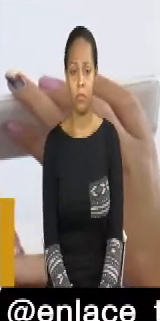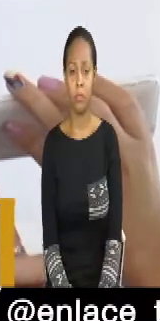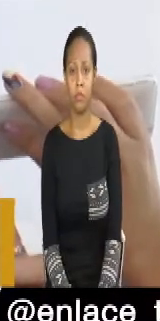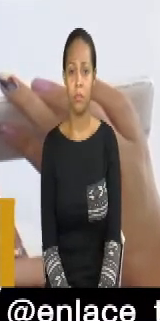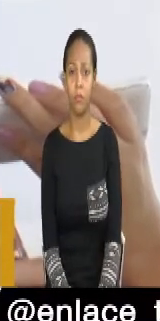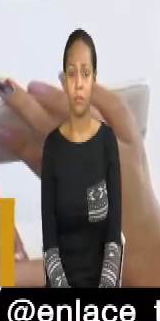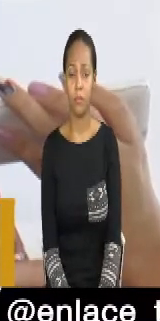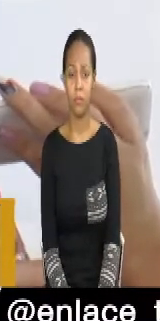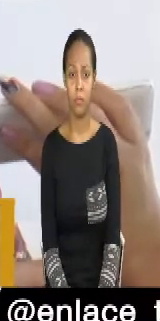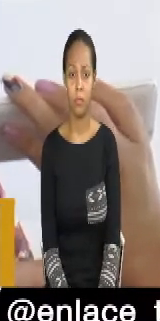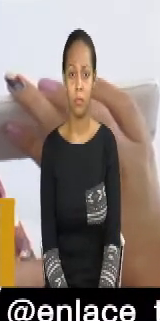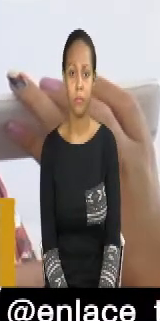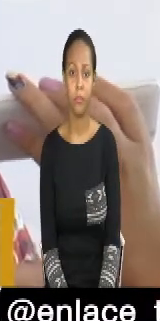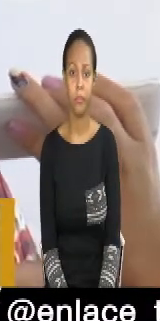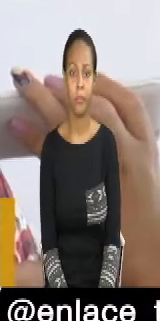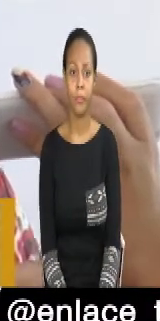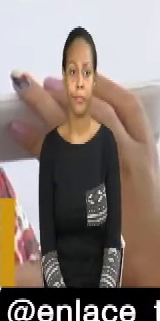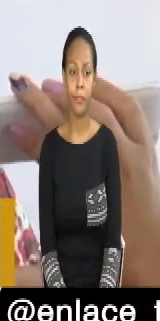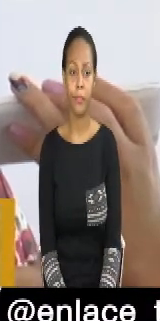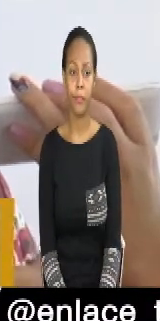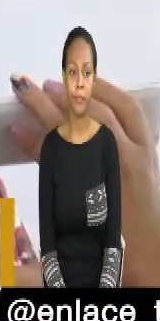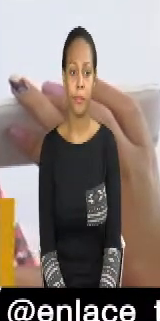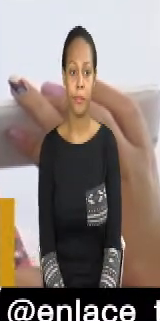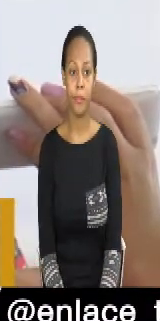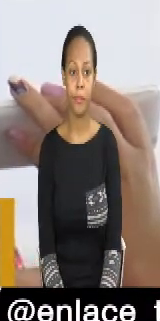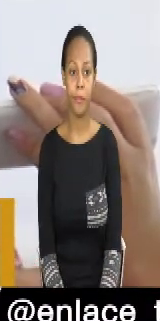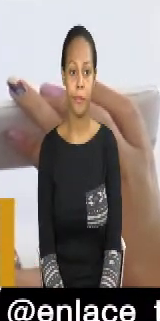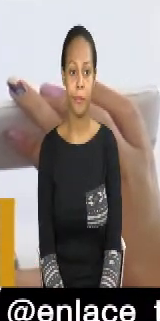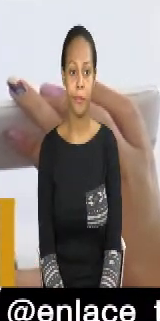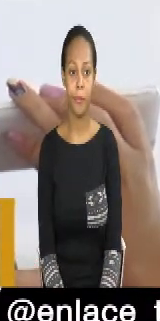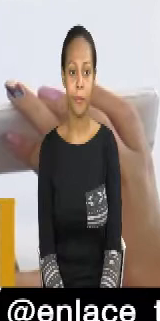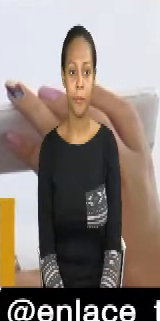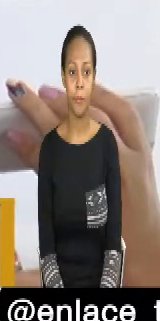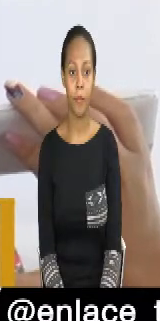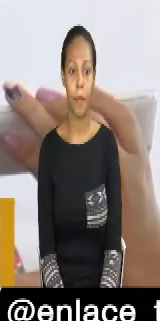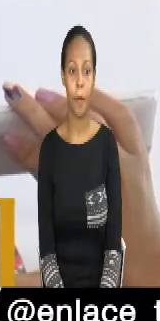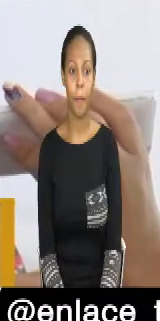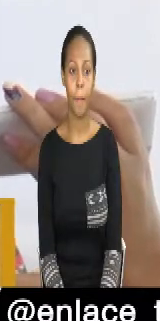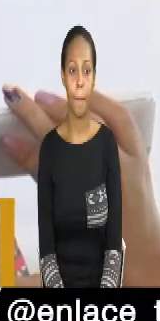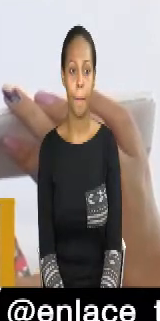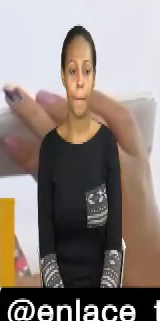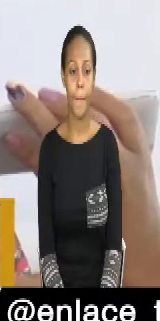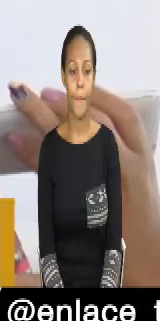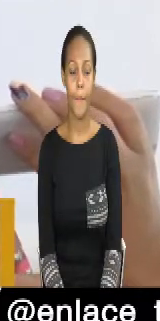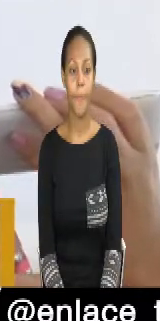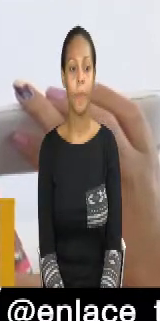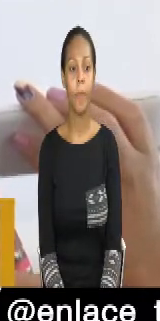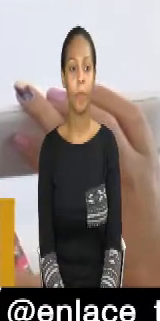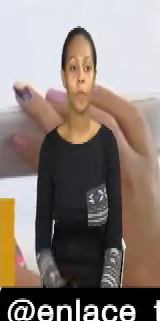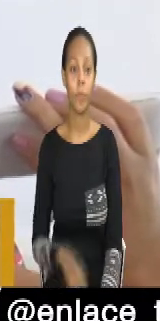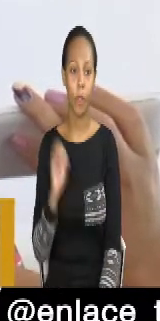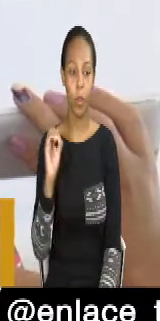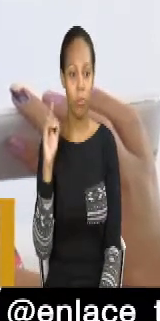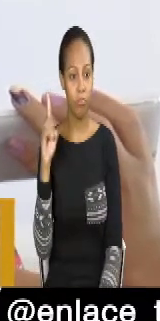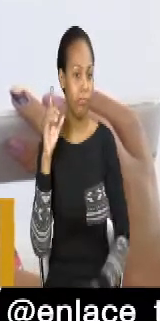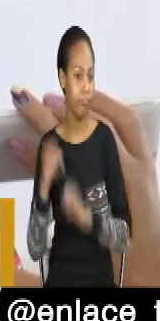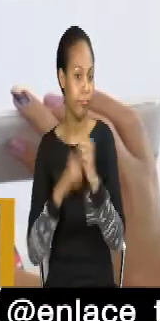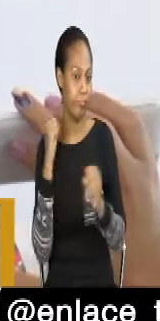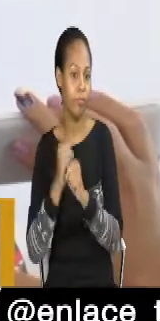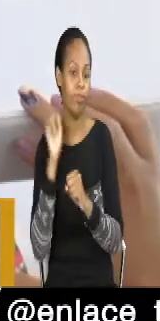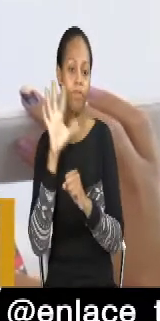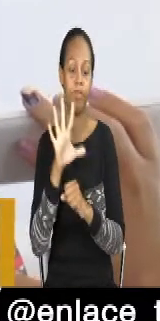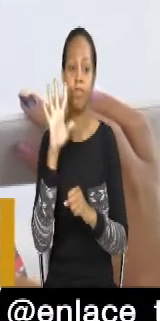Cardoso. Este hombre tiene 54 años y de acuerdo a la información y a los elementos obtenidos